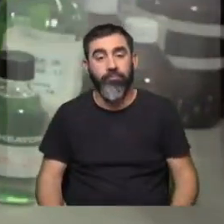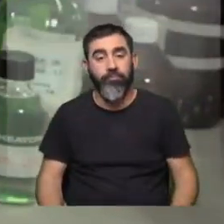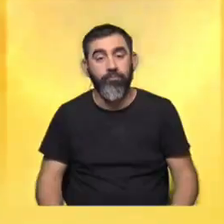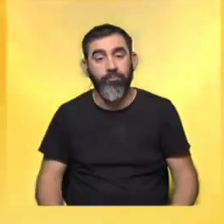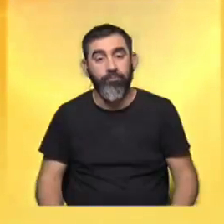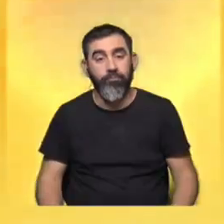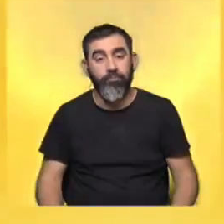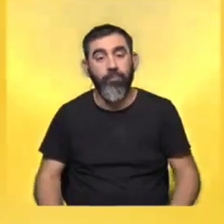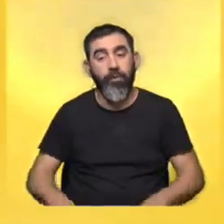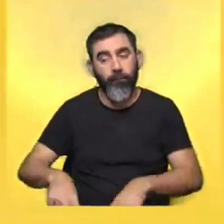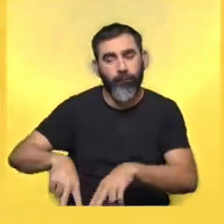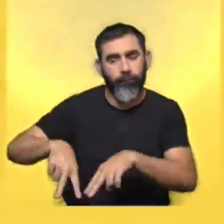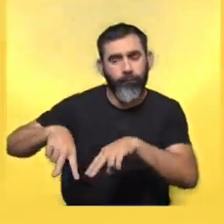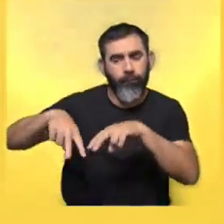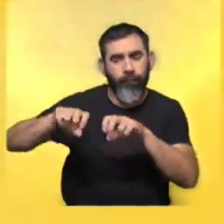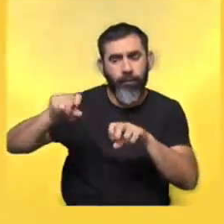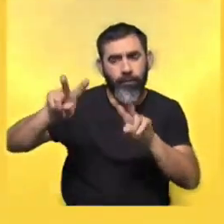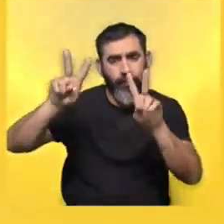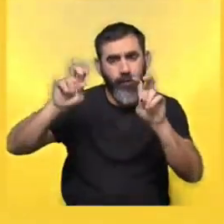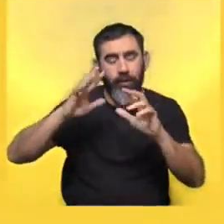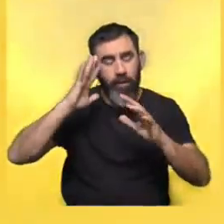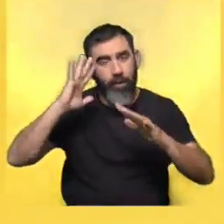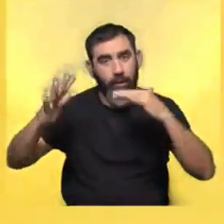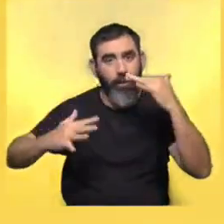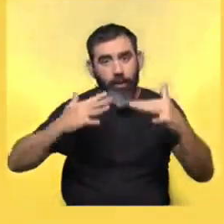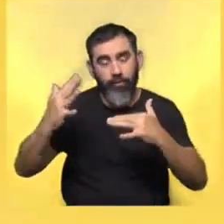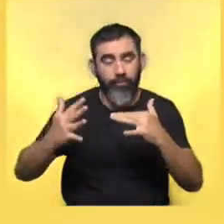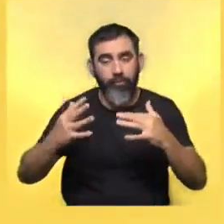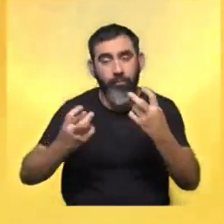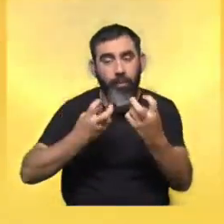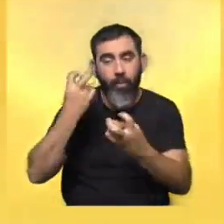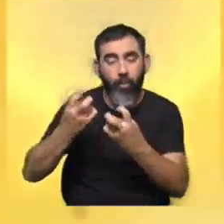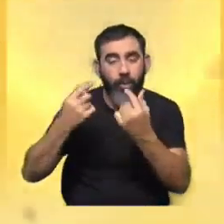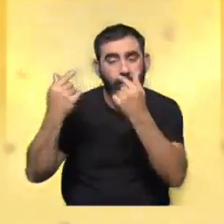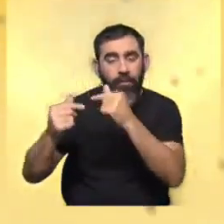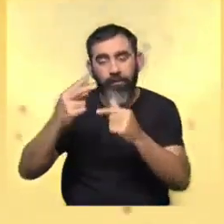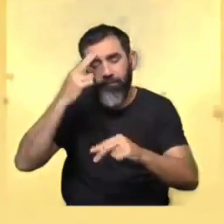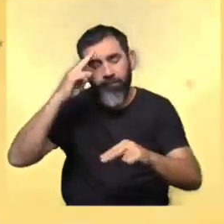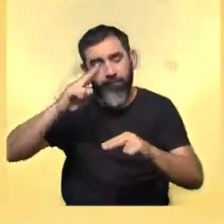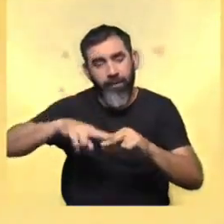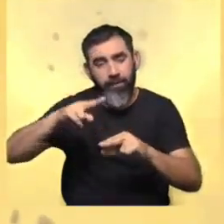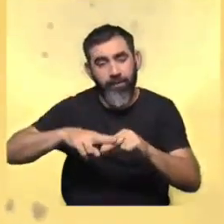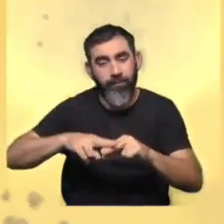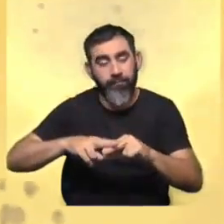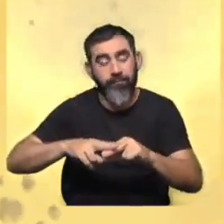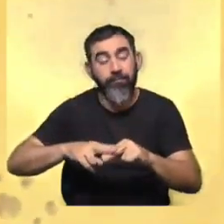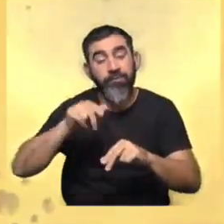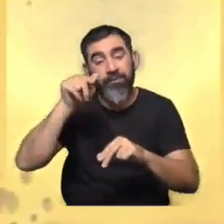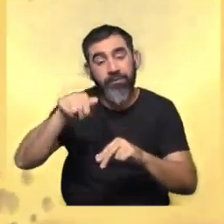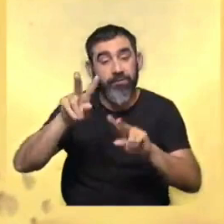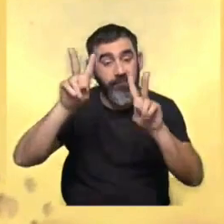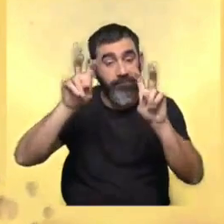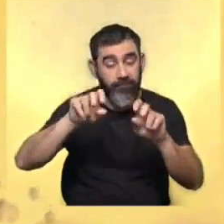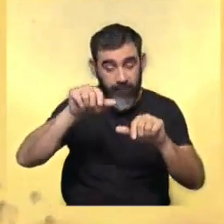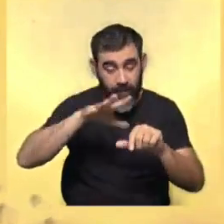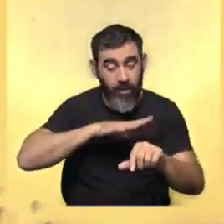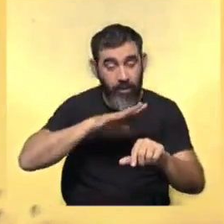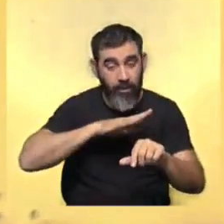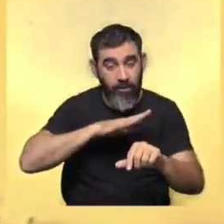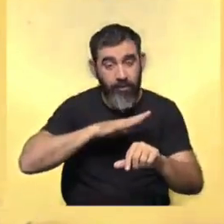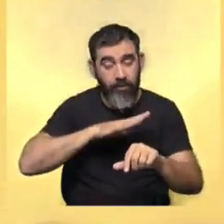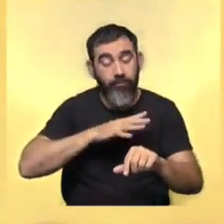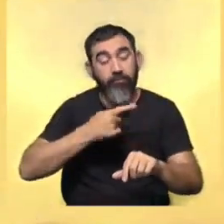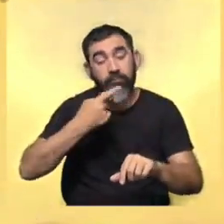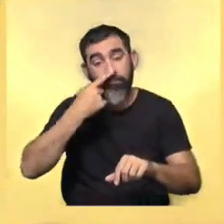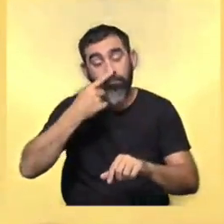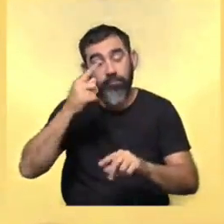la investigación respecto a los psicodélicos para tratar diferentes enfermedades. La ayahuasca está dentro de estos intereses